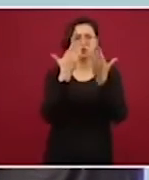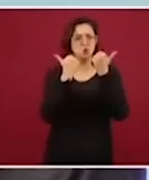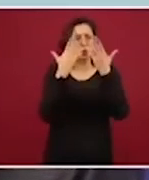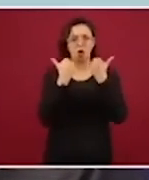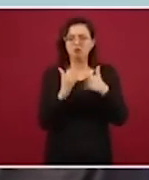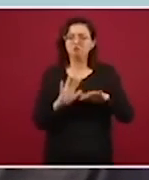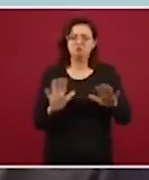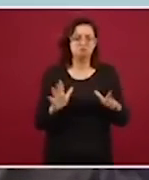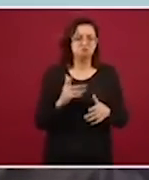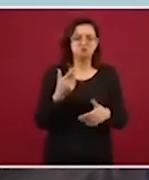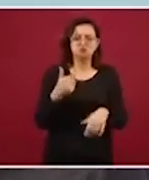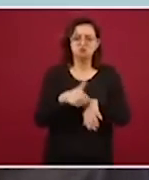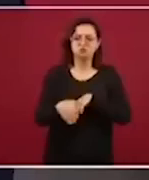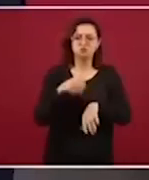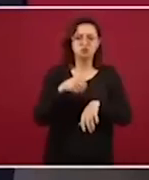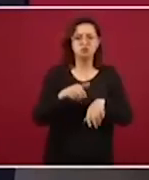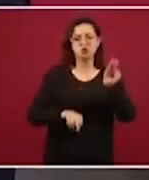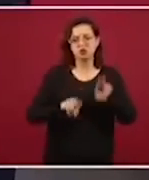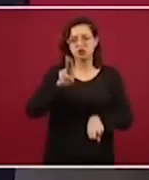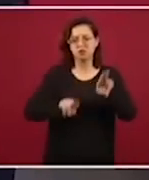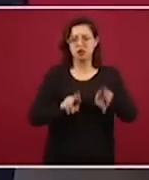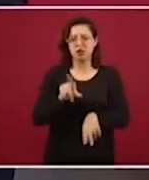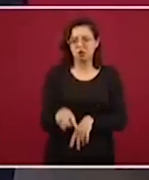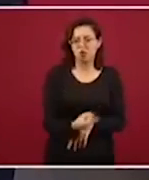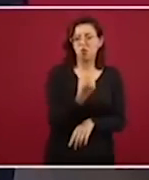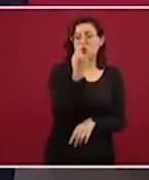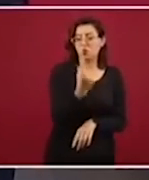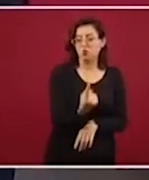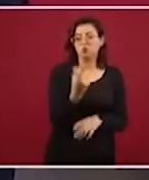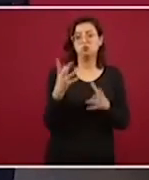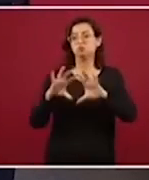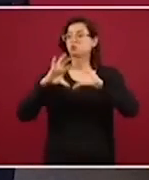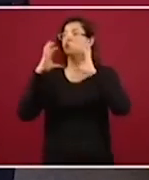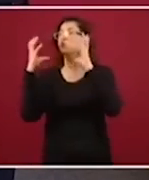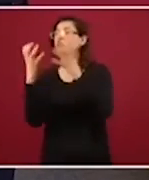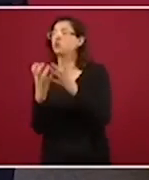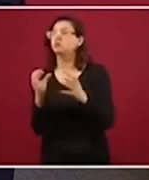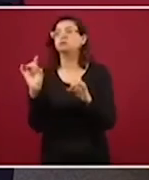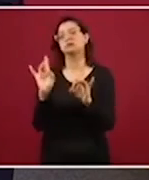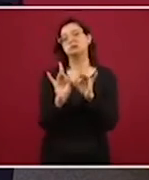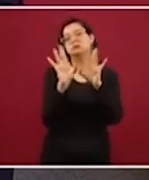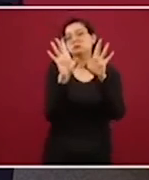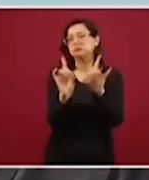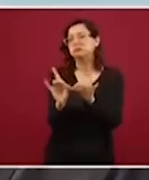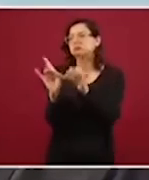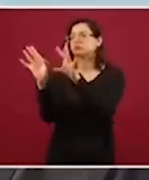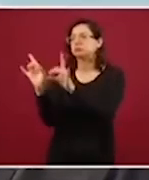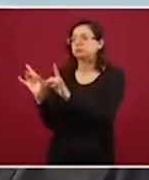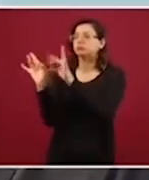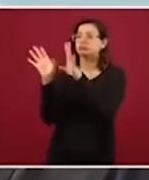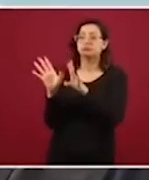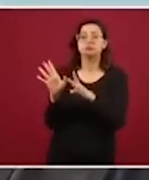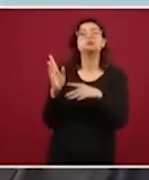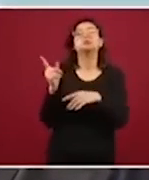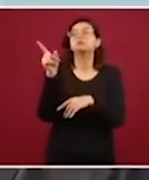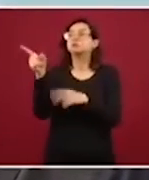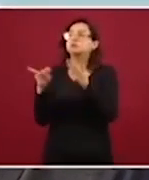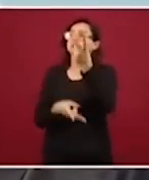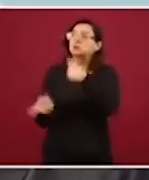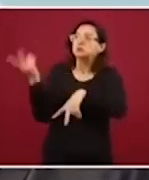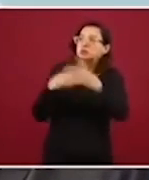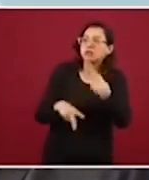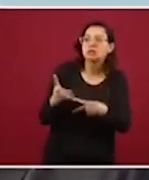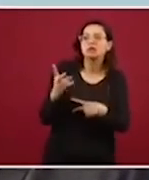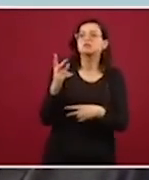casos podemos tener este tipo de importaciones hasta el momento todos estos casos son casos importados pero no se ha detectado